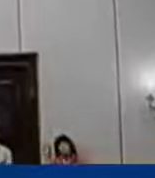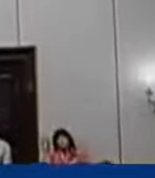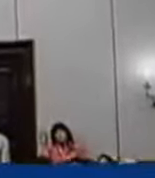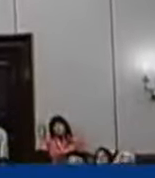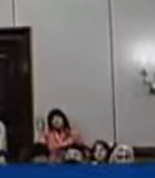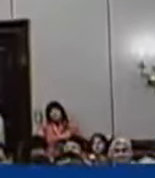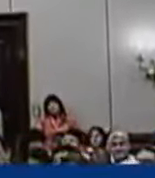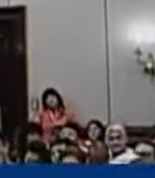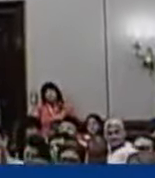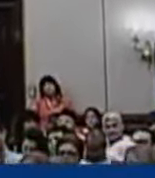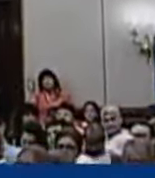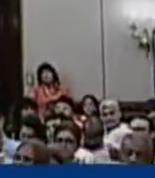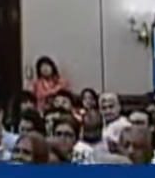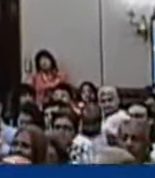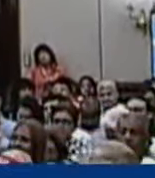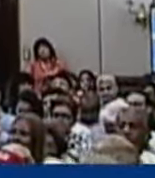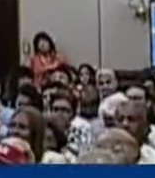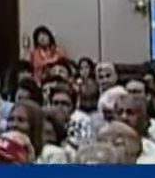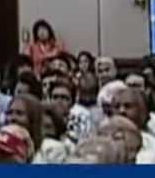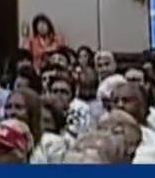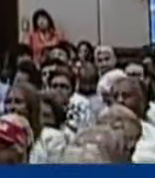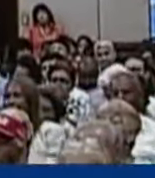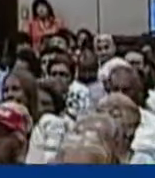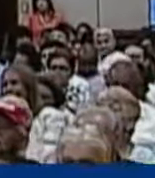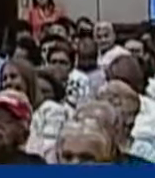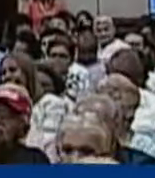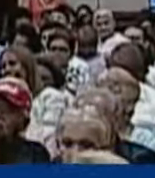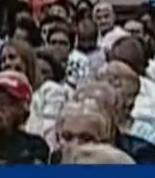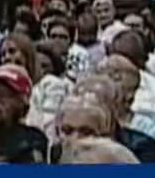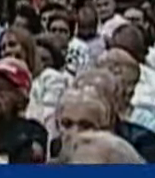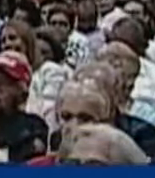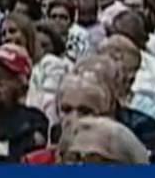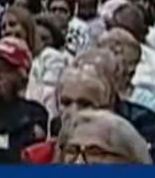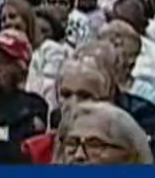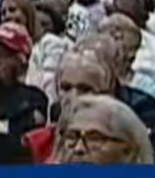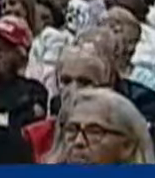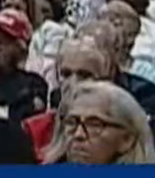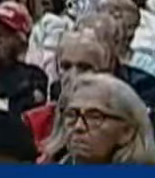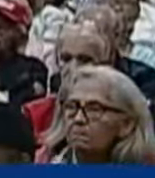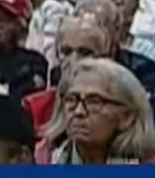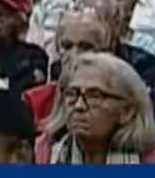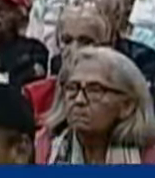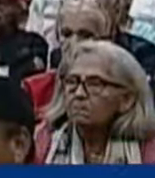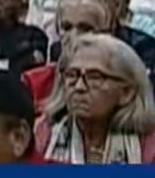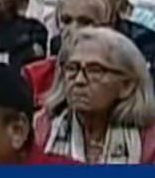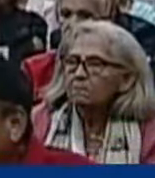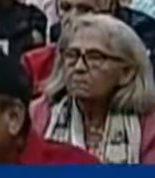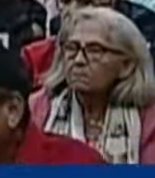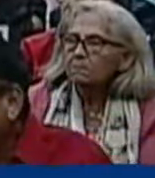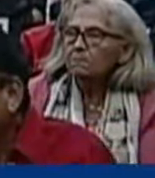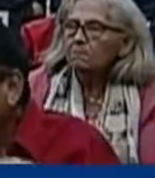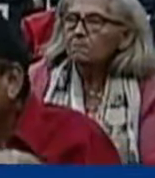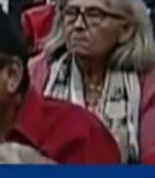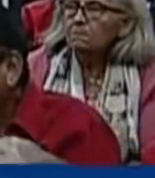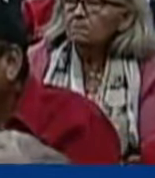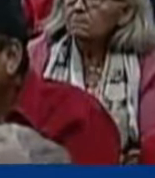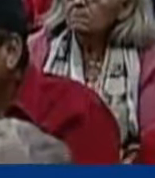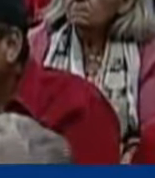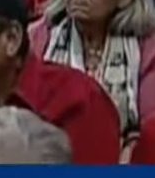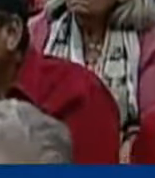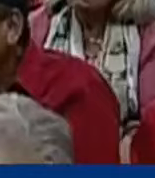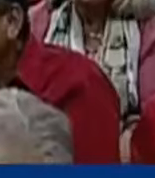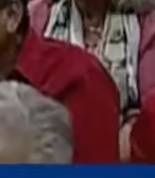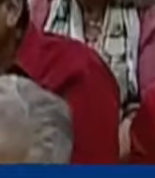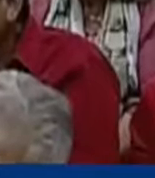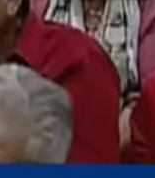circunstancia. Lo aprendimos temprano, cuando lo conocimos a través de sus escritos en el